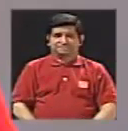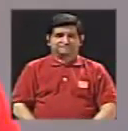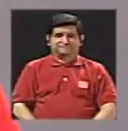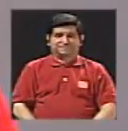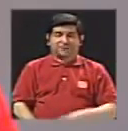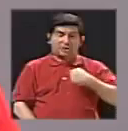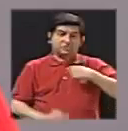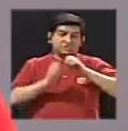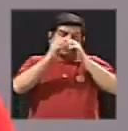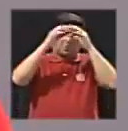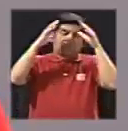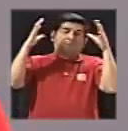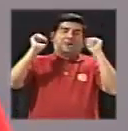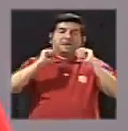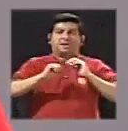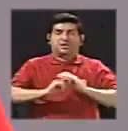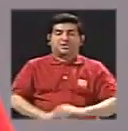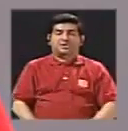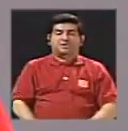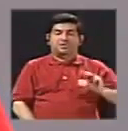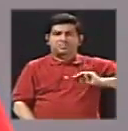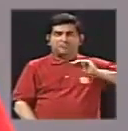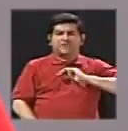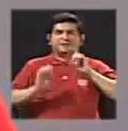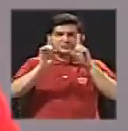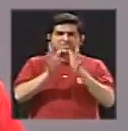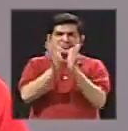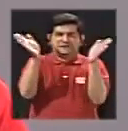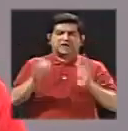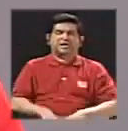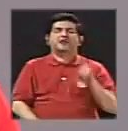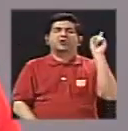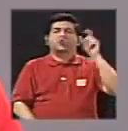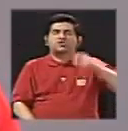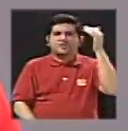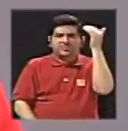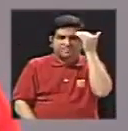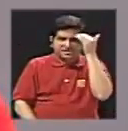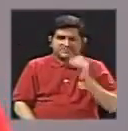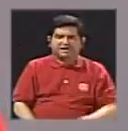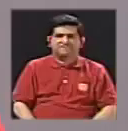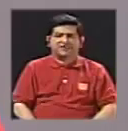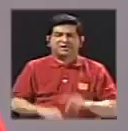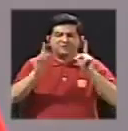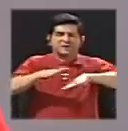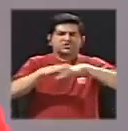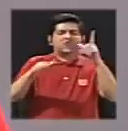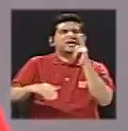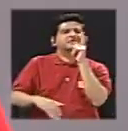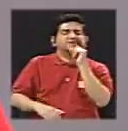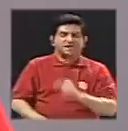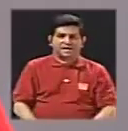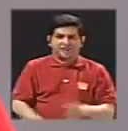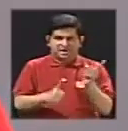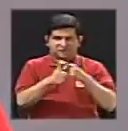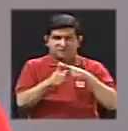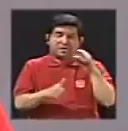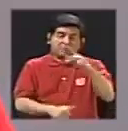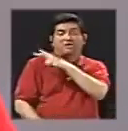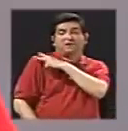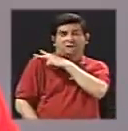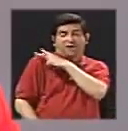Uh-huh. Yo me imagino que el MEP debería de saber quiénes se iban a quedar por fuera. Porque primero, él es el